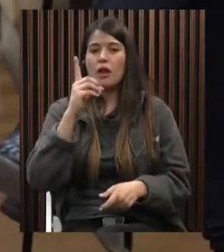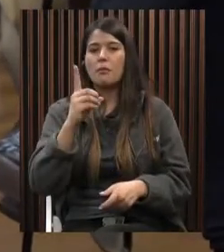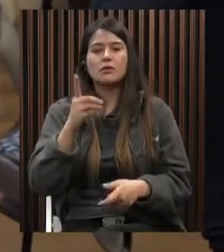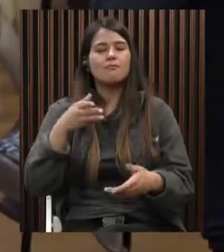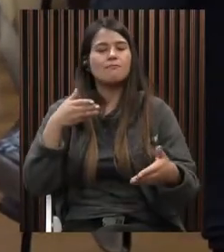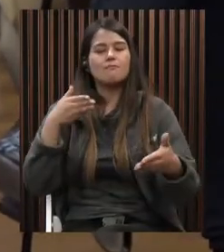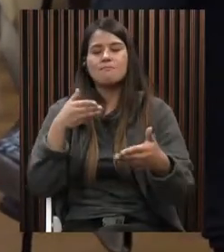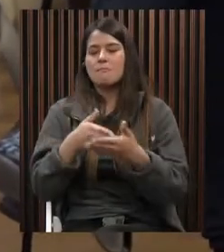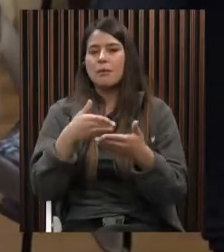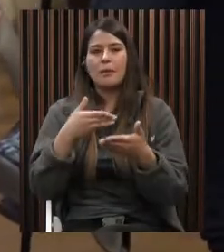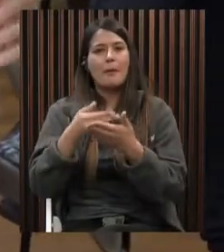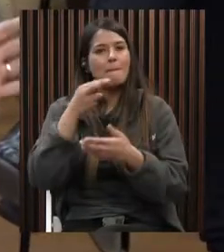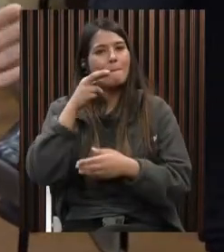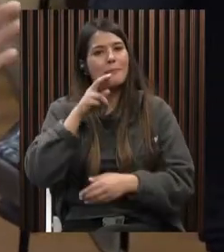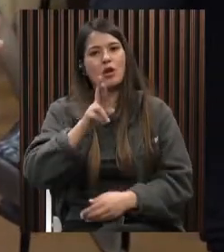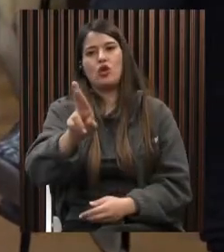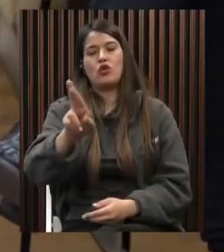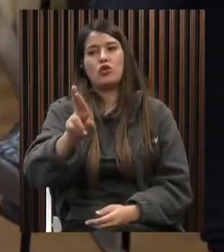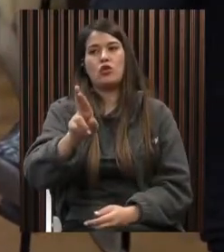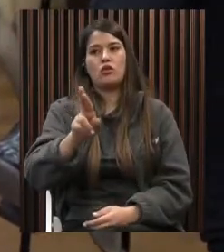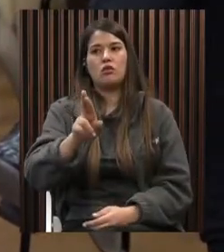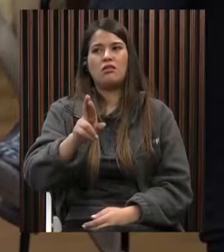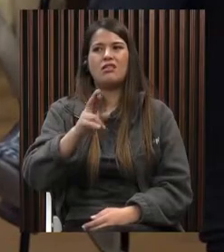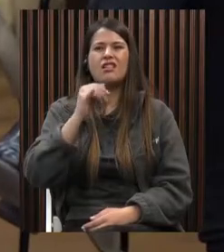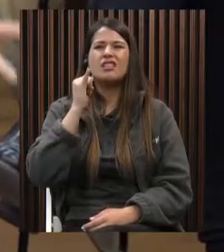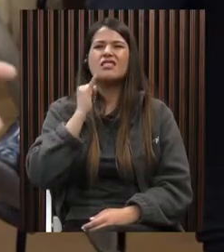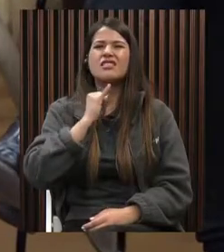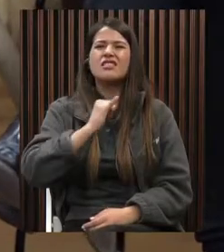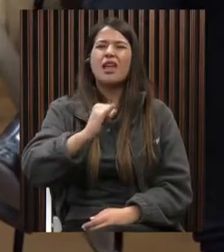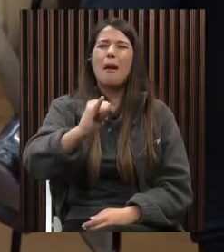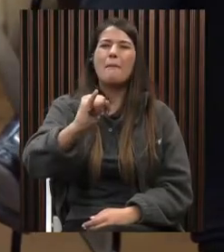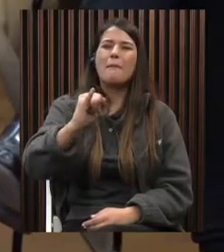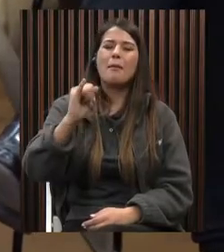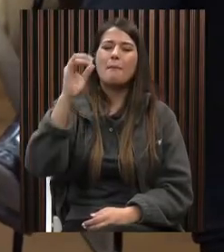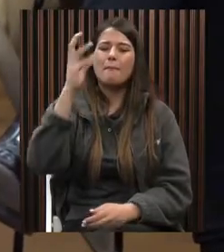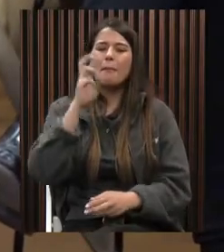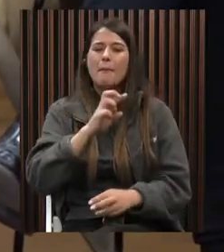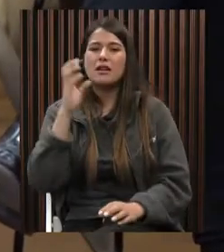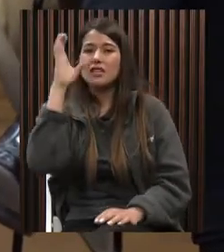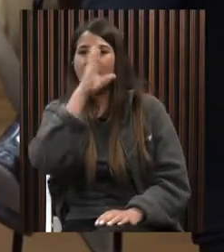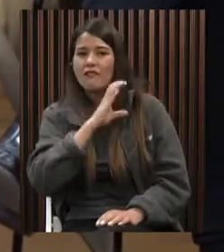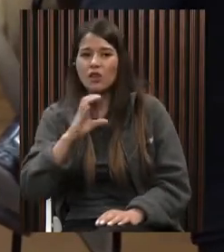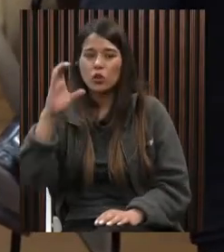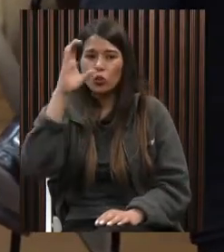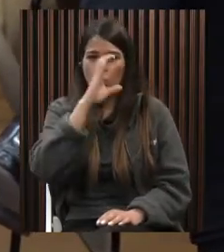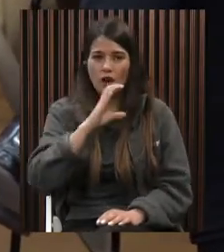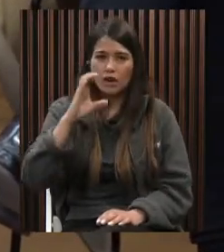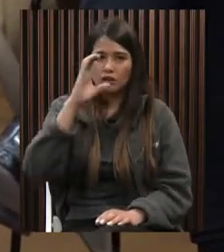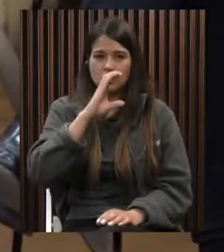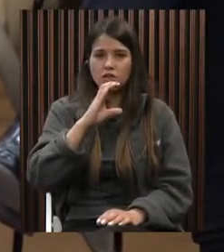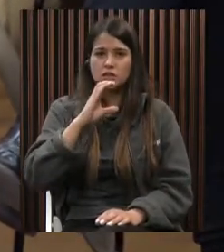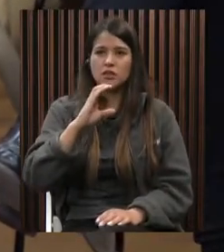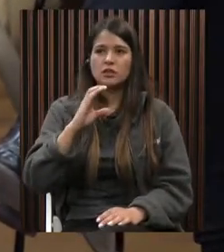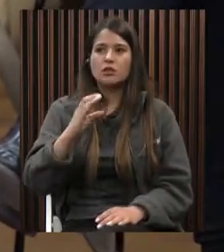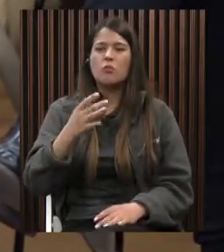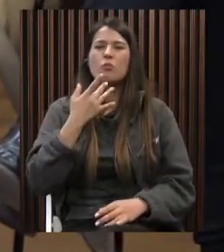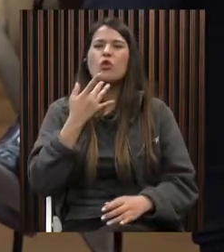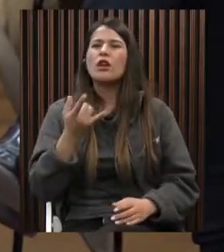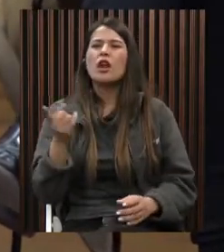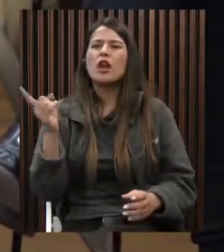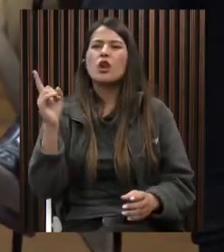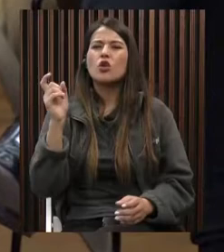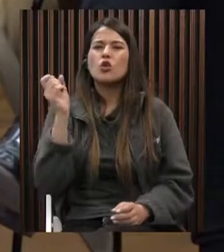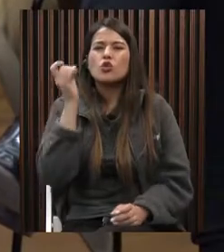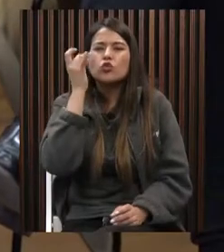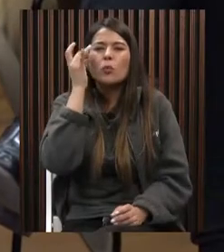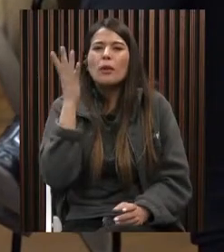limitado. En general siempre tenemos a alguien, pero son papás que se aventuran. Entonces ahí yo creo que también es lo que dices, ¿por qué no supimos? Las